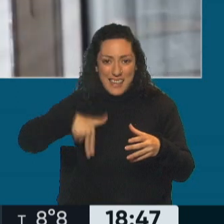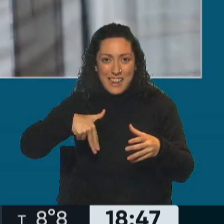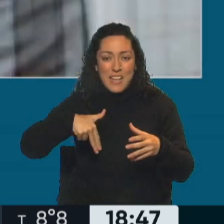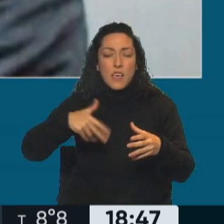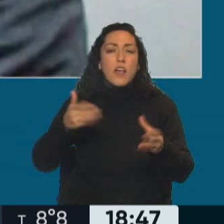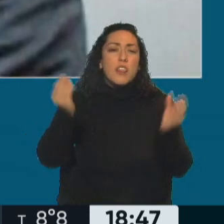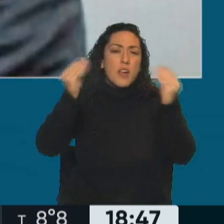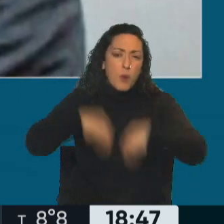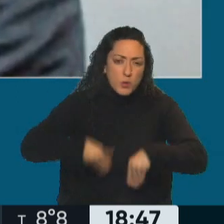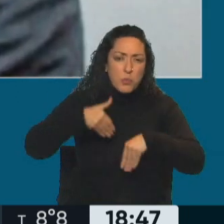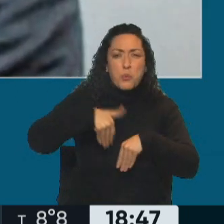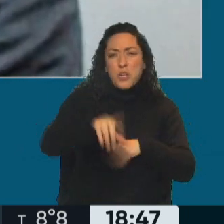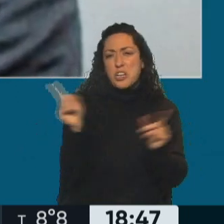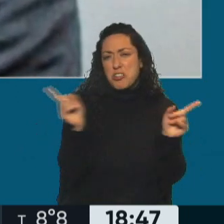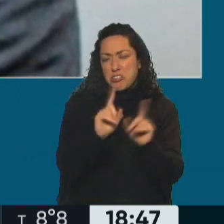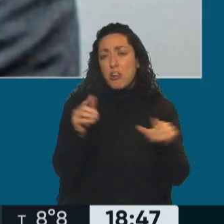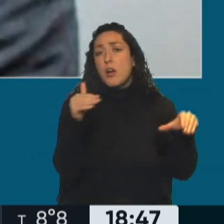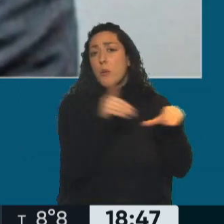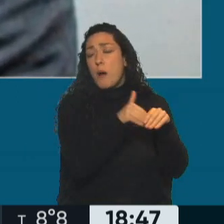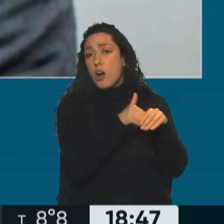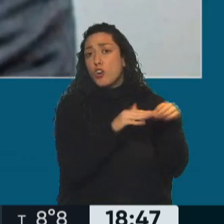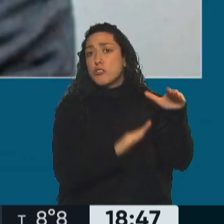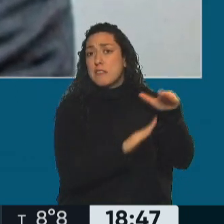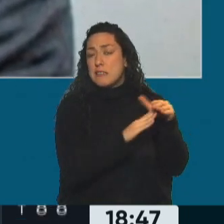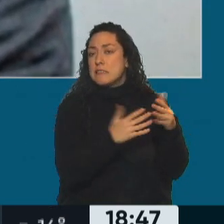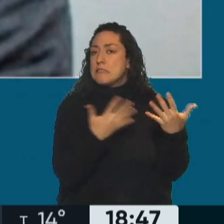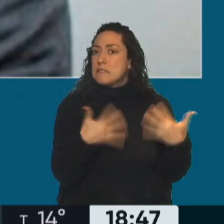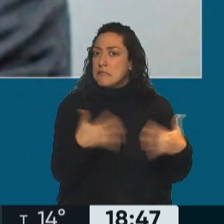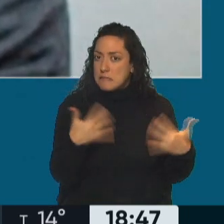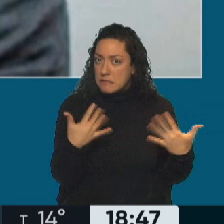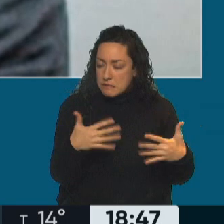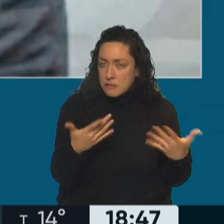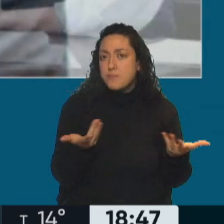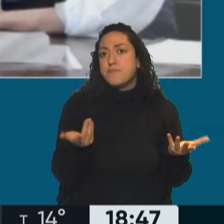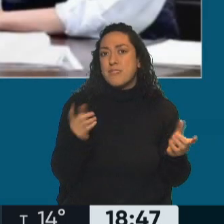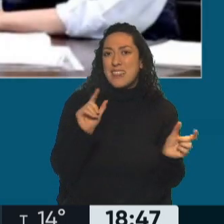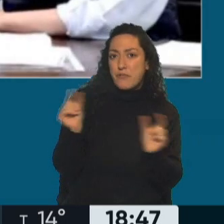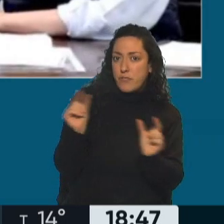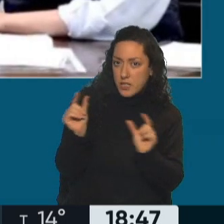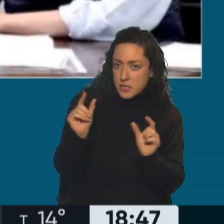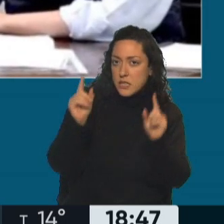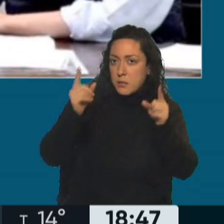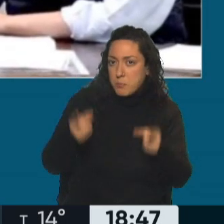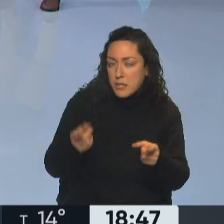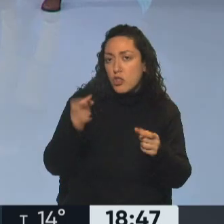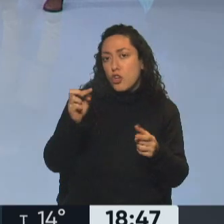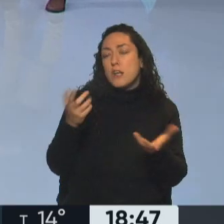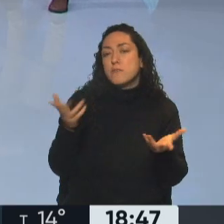inminente, claramente el Banco Central, con la situación delicada de reservas que está y la brecha cambiaria que hay, es una pregunta que se hace todos